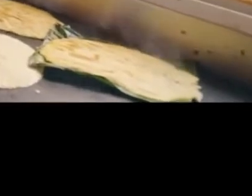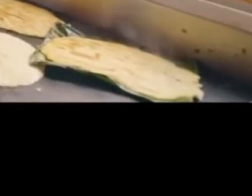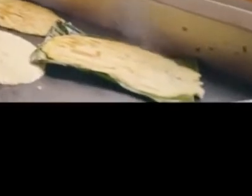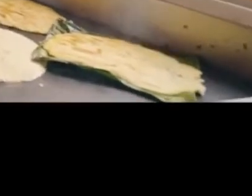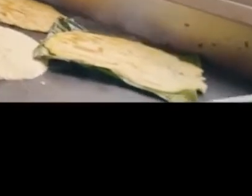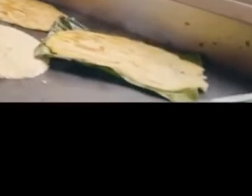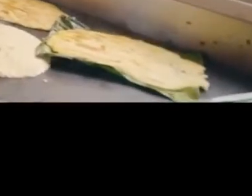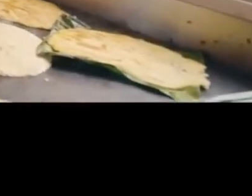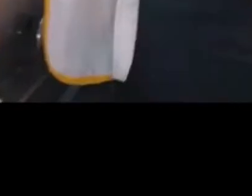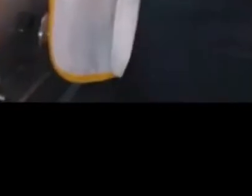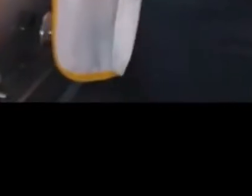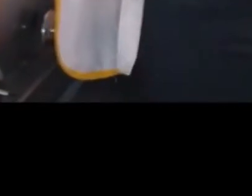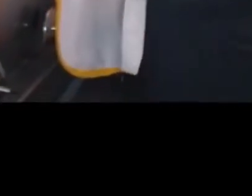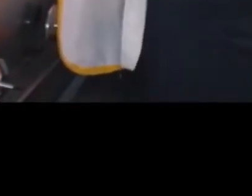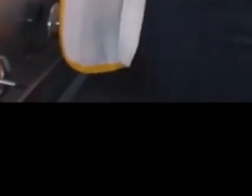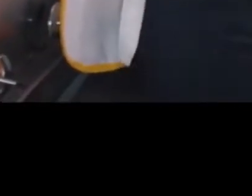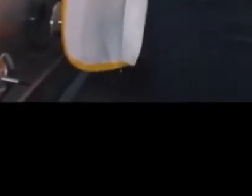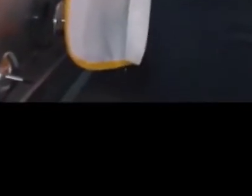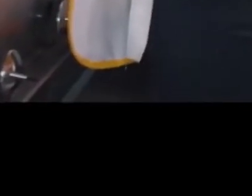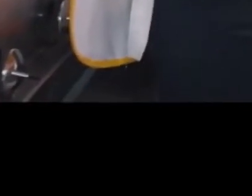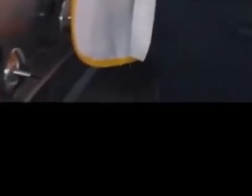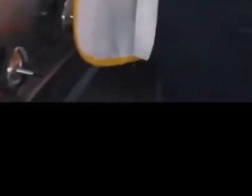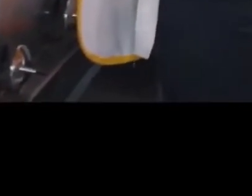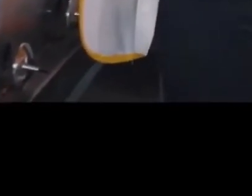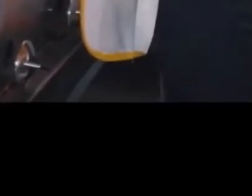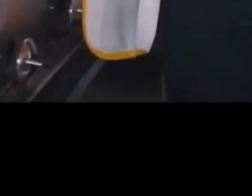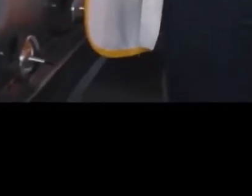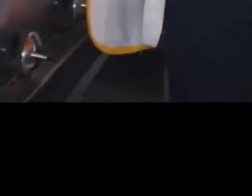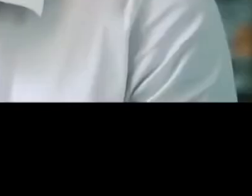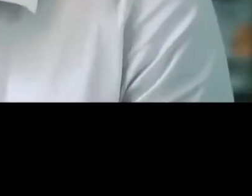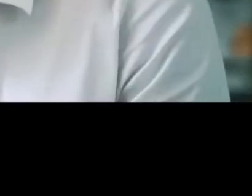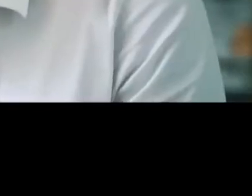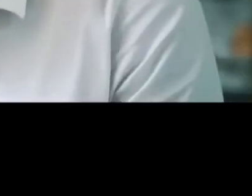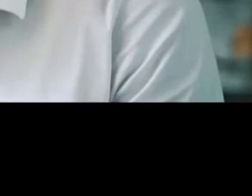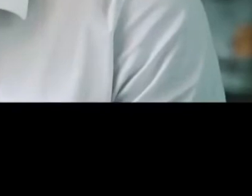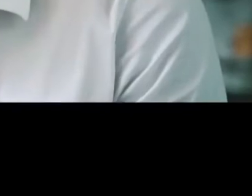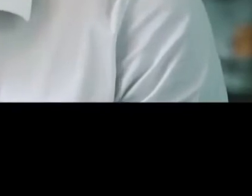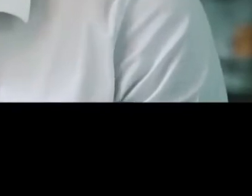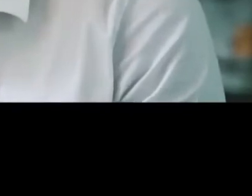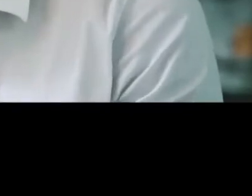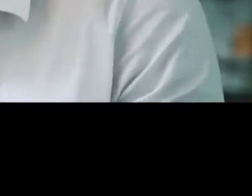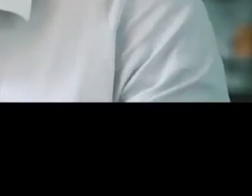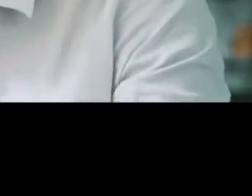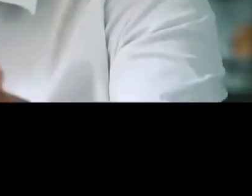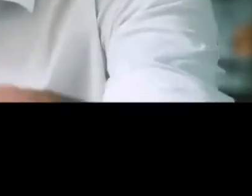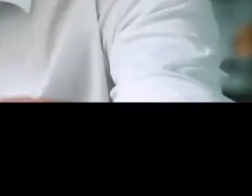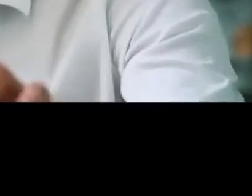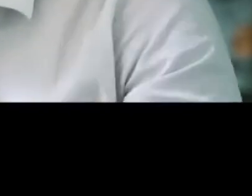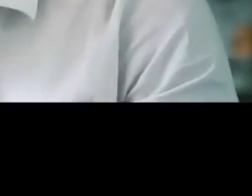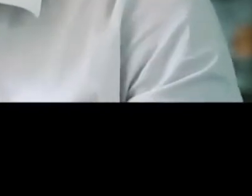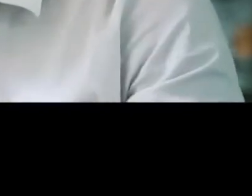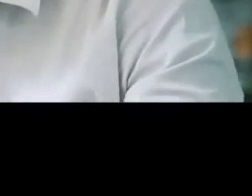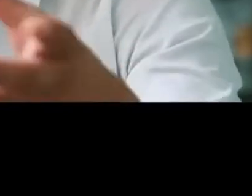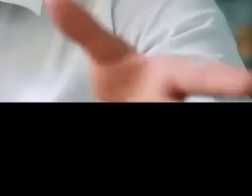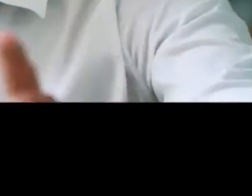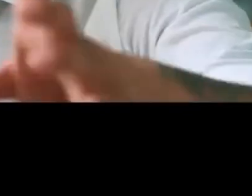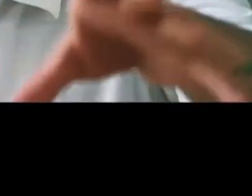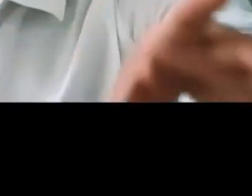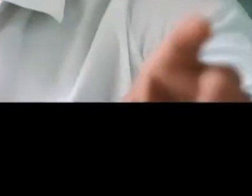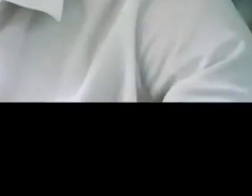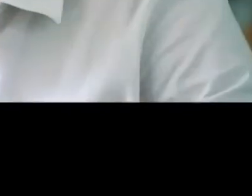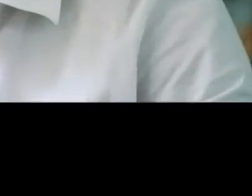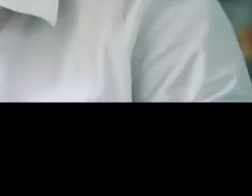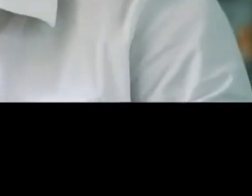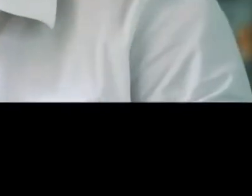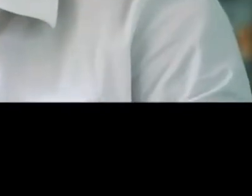También está presente ahí, por ejemplo, la guirila. En Matagalpa llegas a Cébaco y creo que